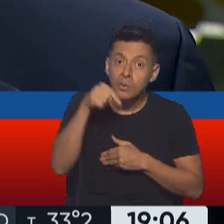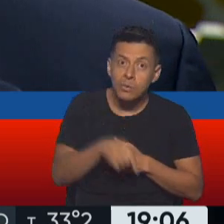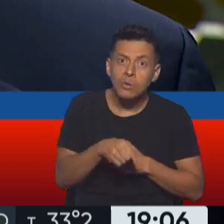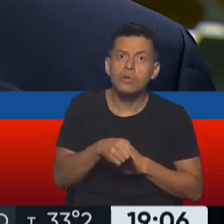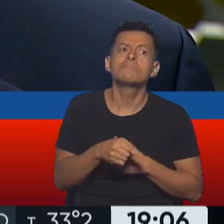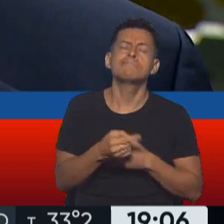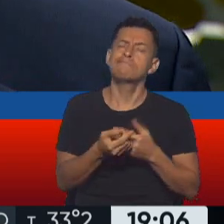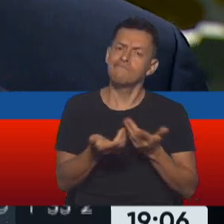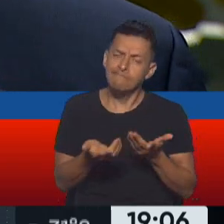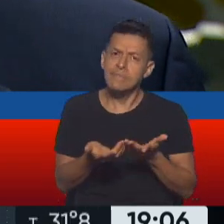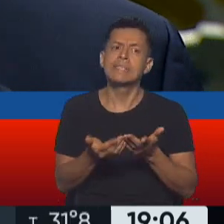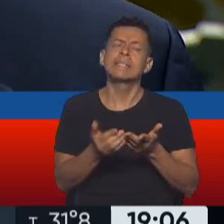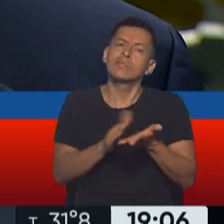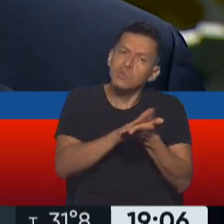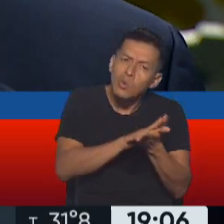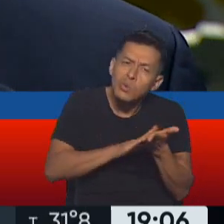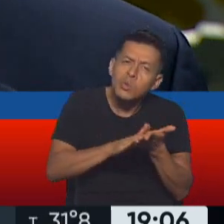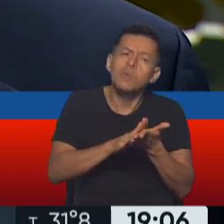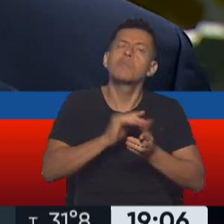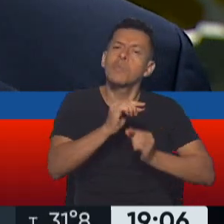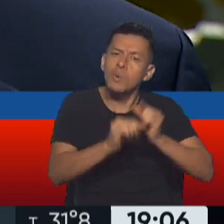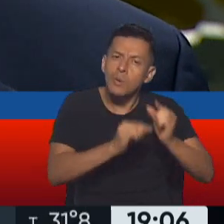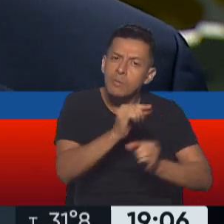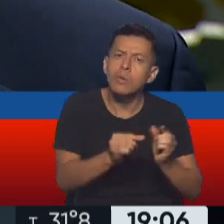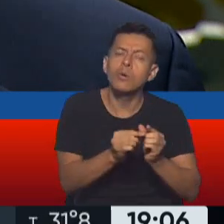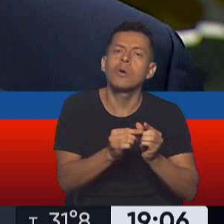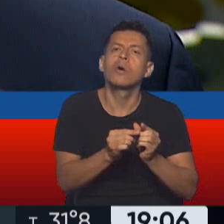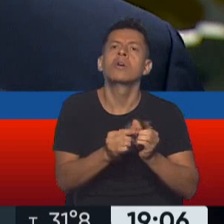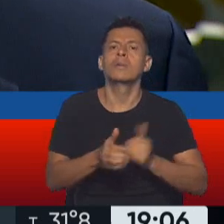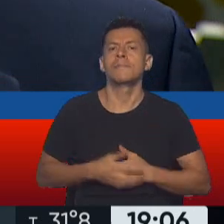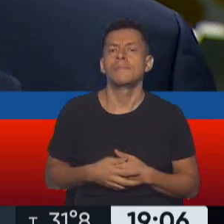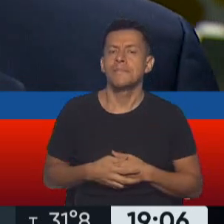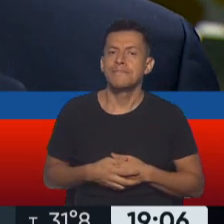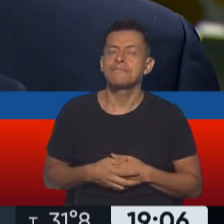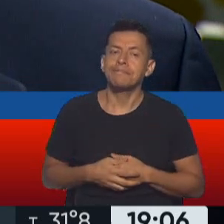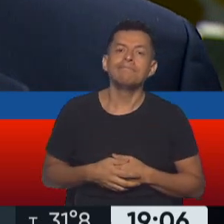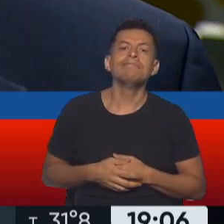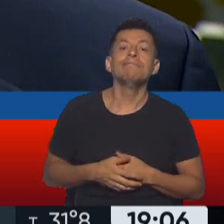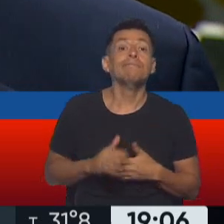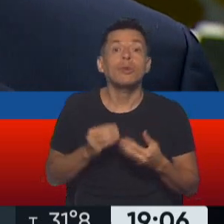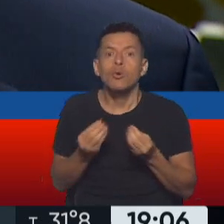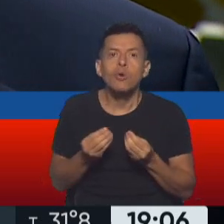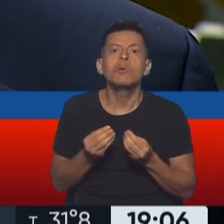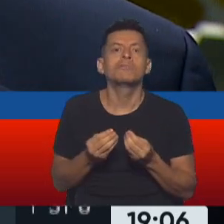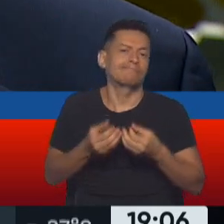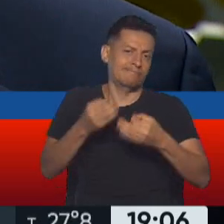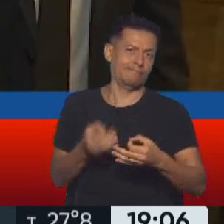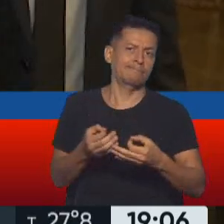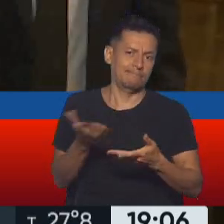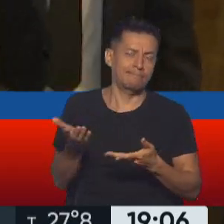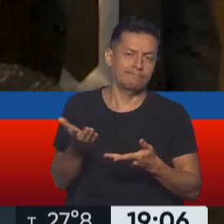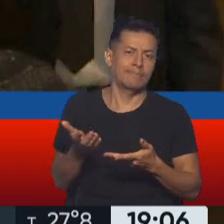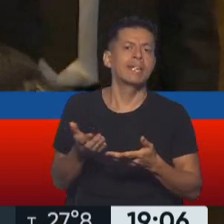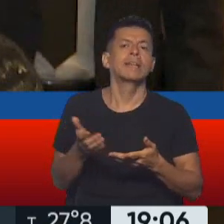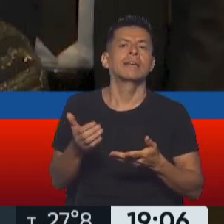se empiece a desandar y pueda ir resolviéndose por vía virtuosa como es la de el